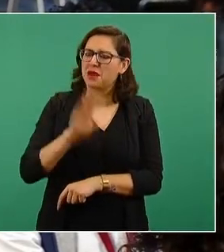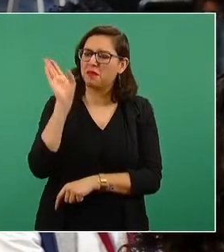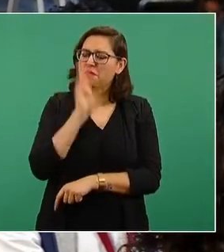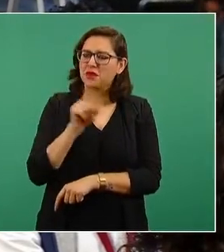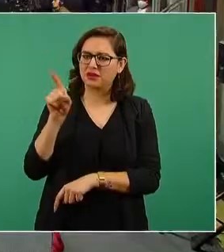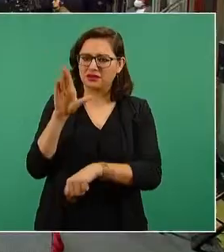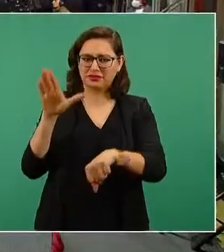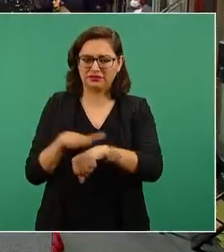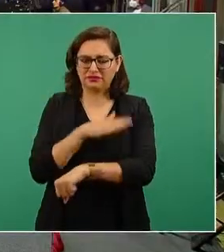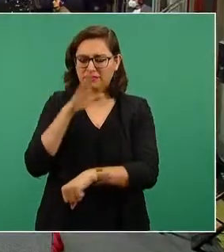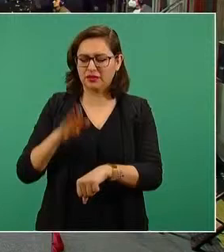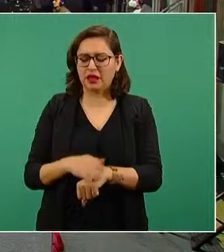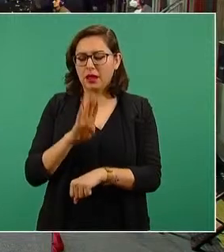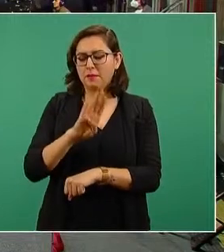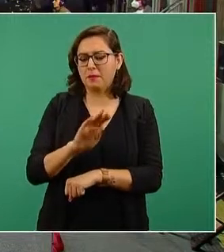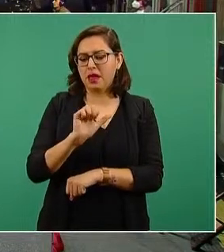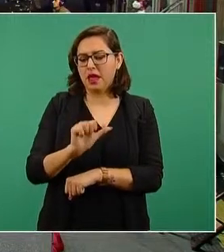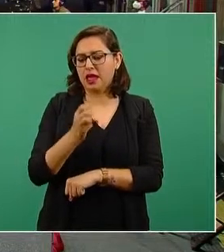Moody's bajó de